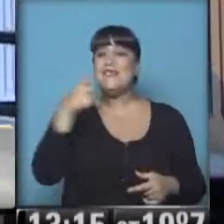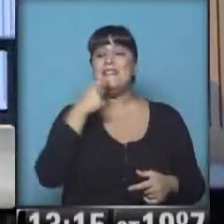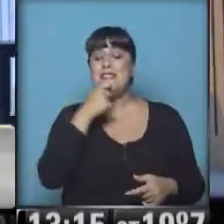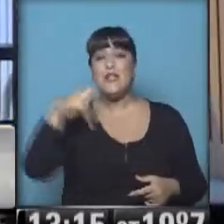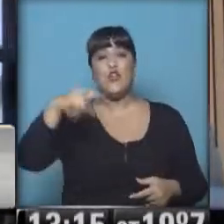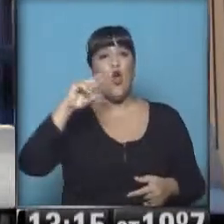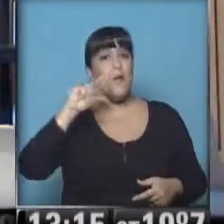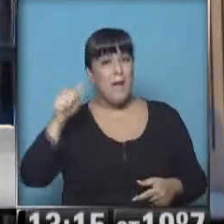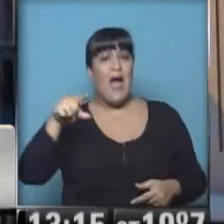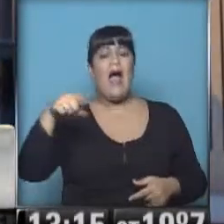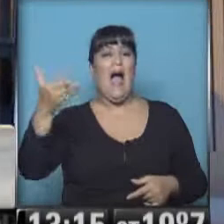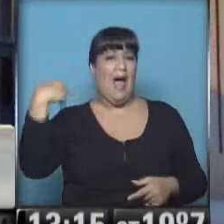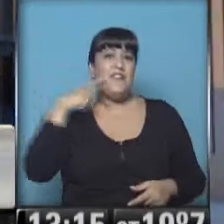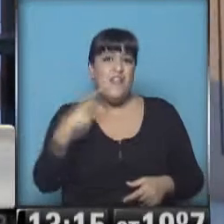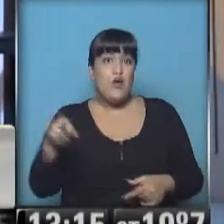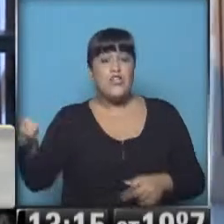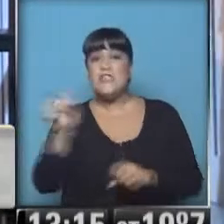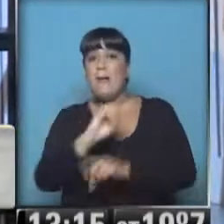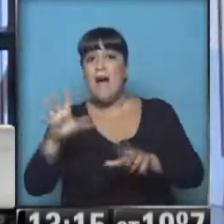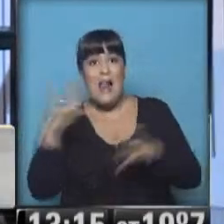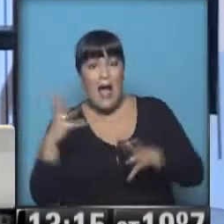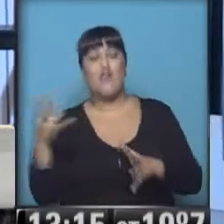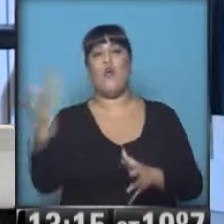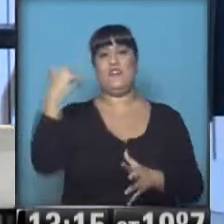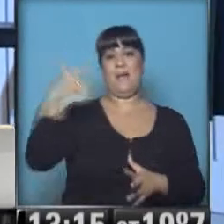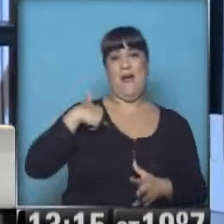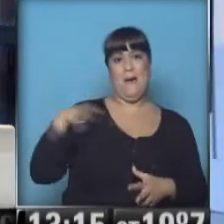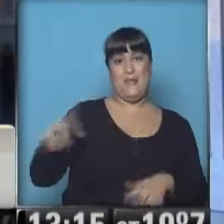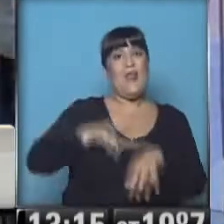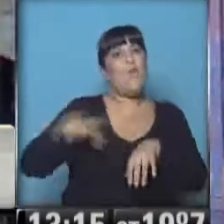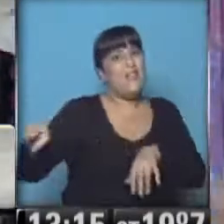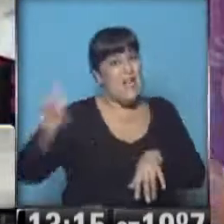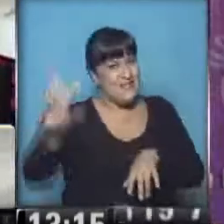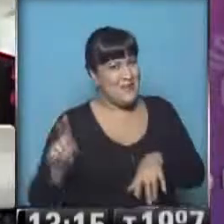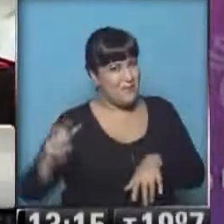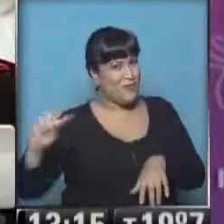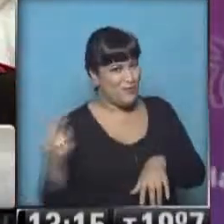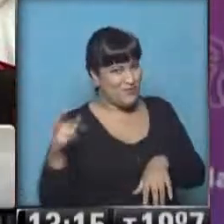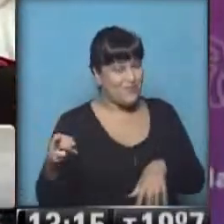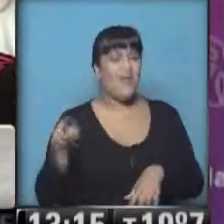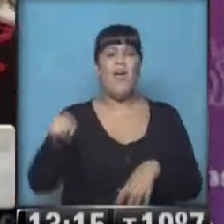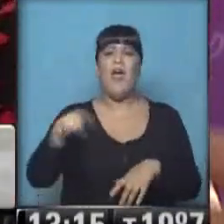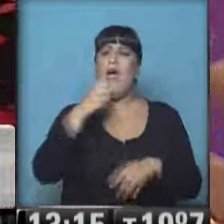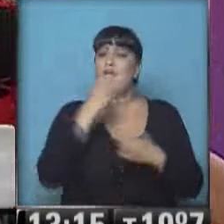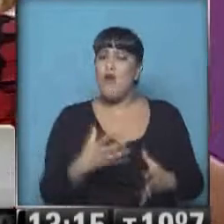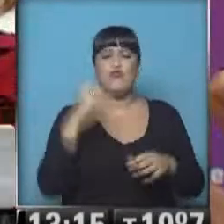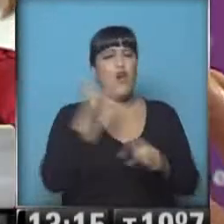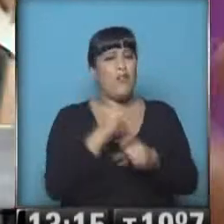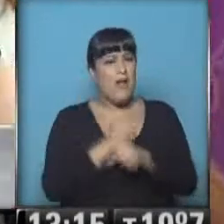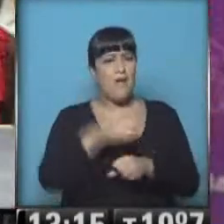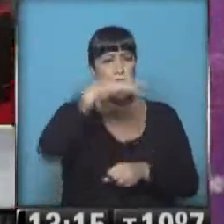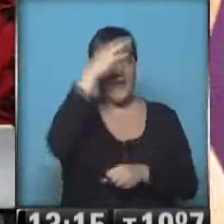mal o le pasaba algo y me llamaron a mí y este es además de un hermoso trabajo de una